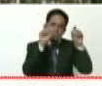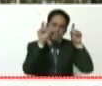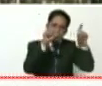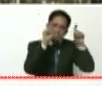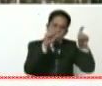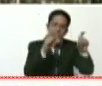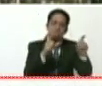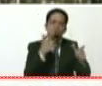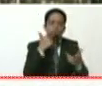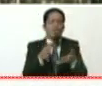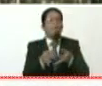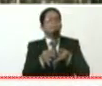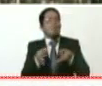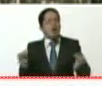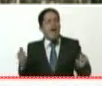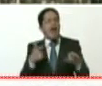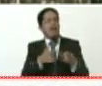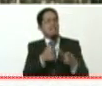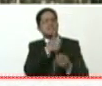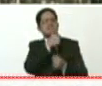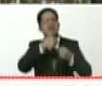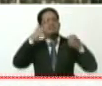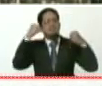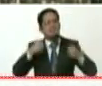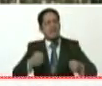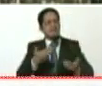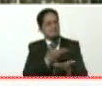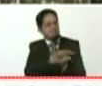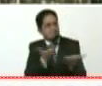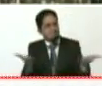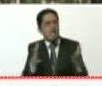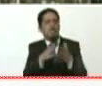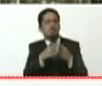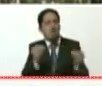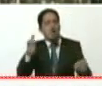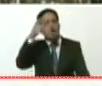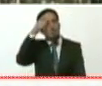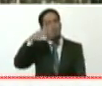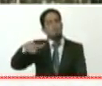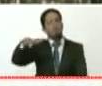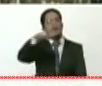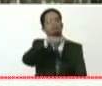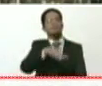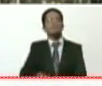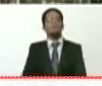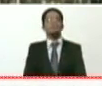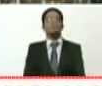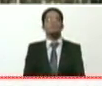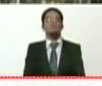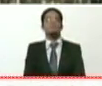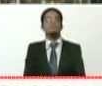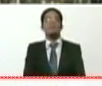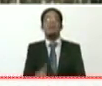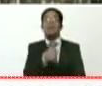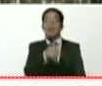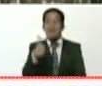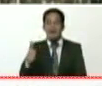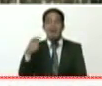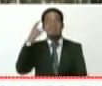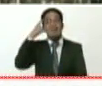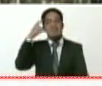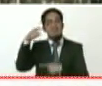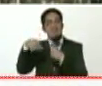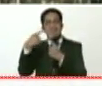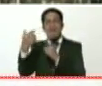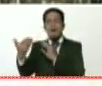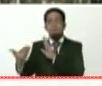combativa, capacidad de lucha y resistencia para todo un pueblo. Cada faena que hemos tenido, cada agresión